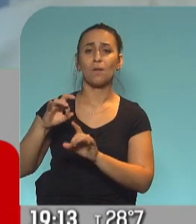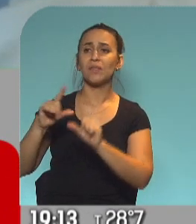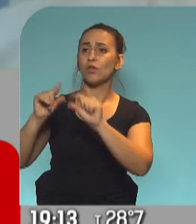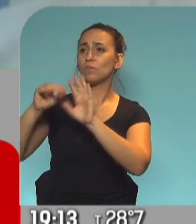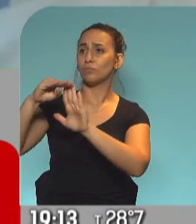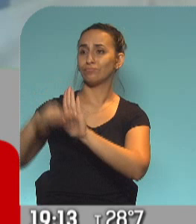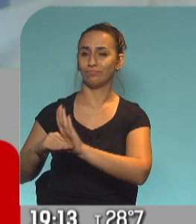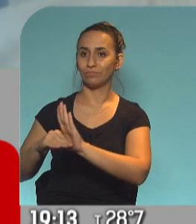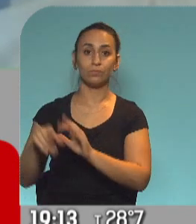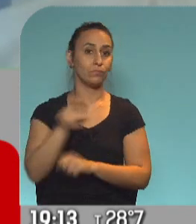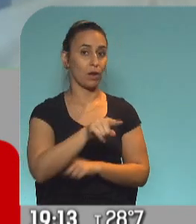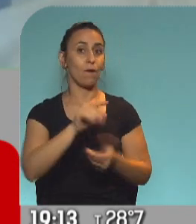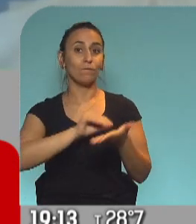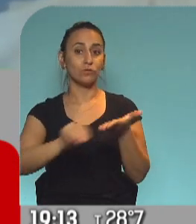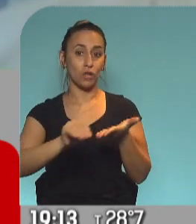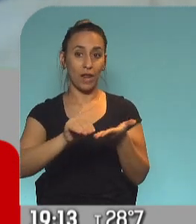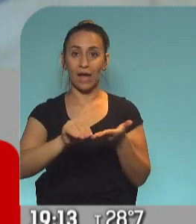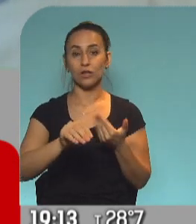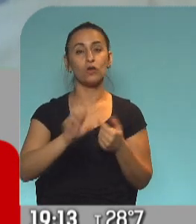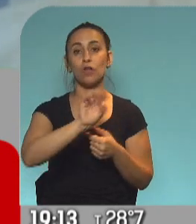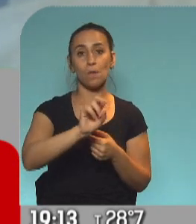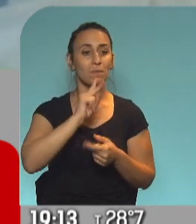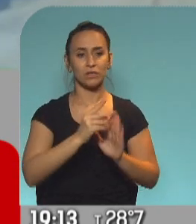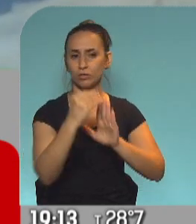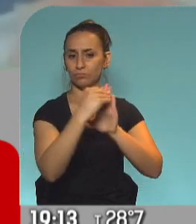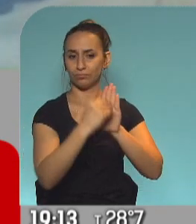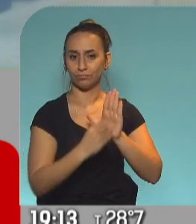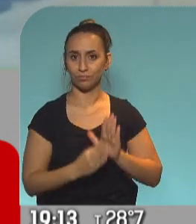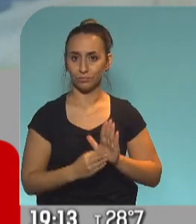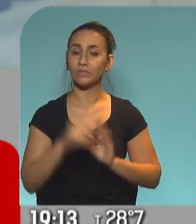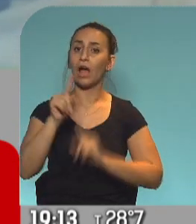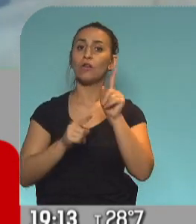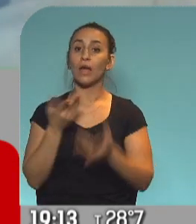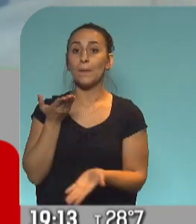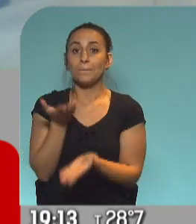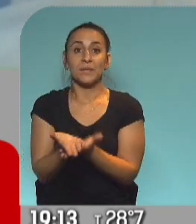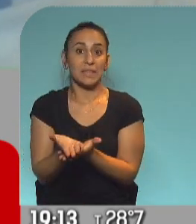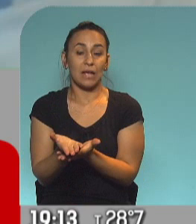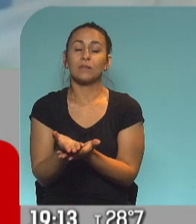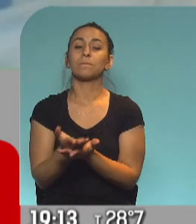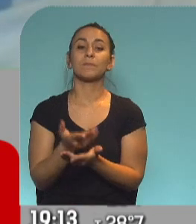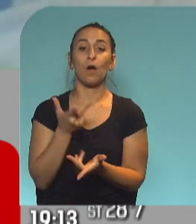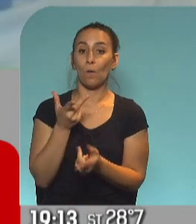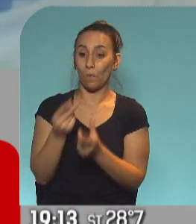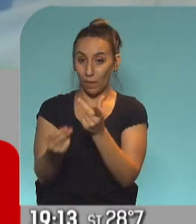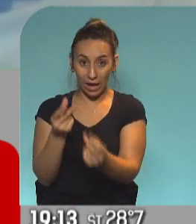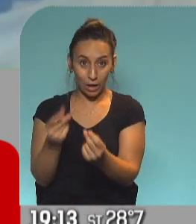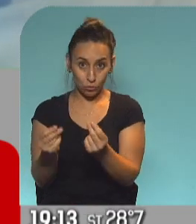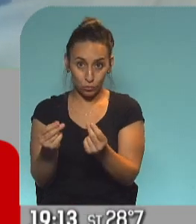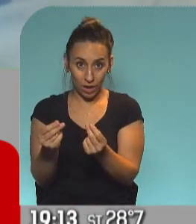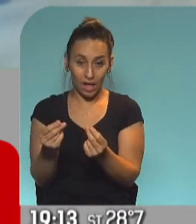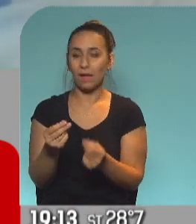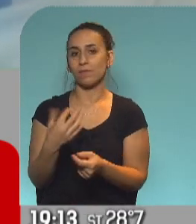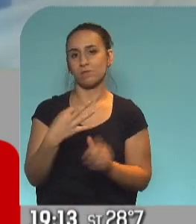a funcionarios del Estado de los Tres Poderes que soliciten la vacunación en el marco de este nuevo esquema que estamos